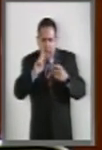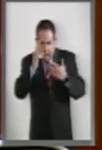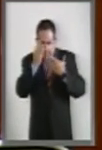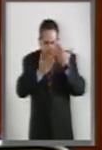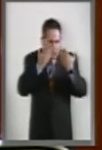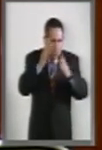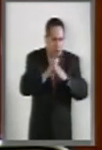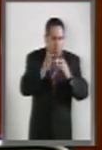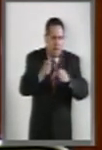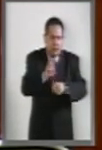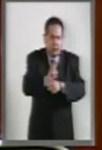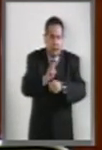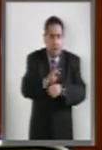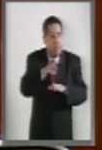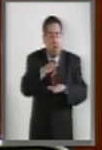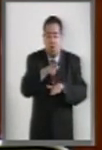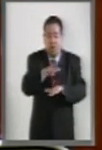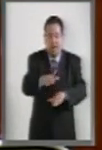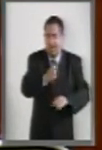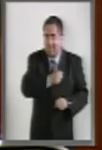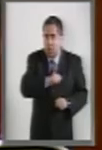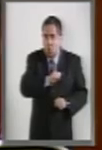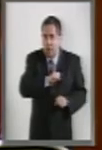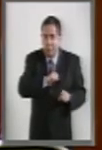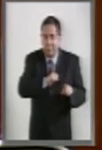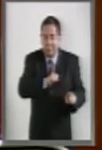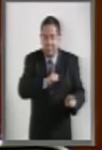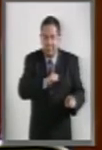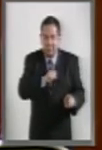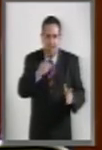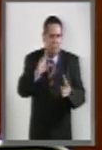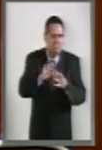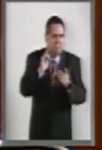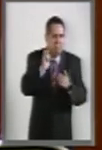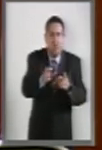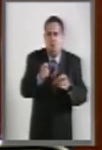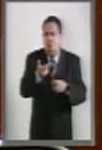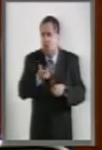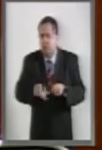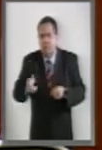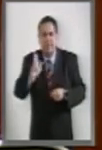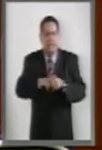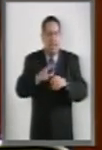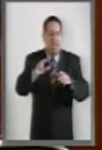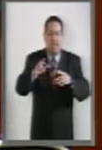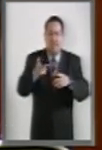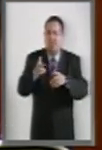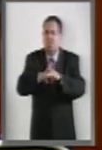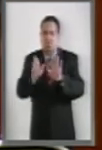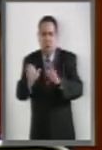vigilando. Pero el tema de salud en la atención, llámese hospitales, clínicas